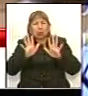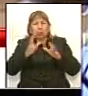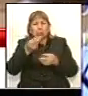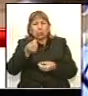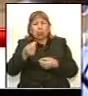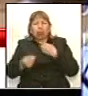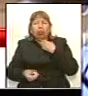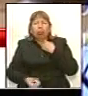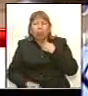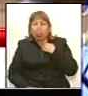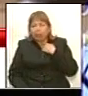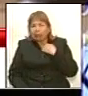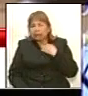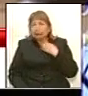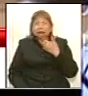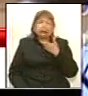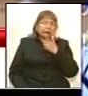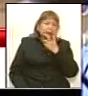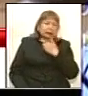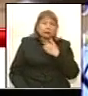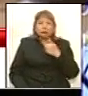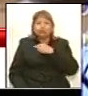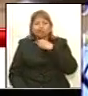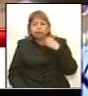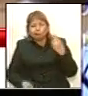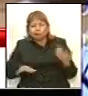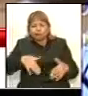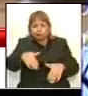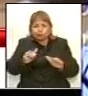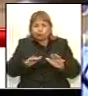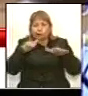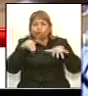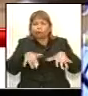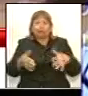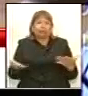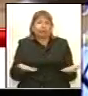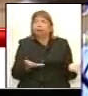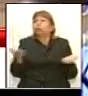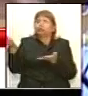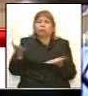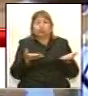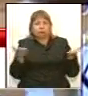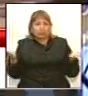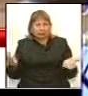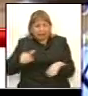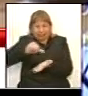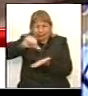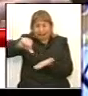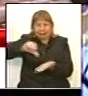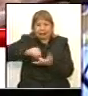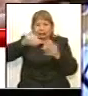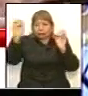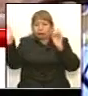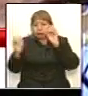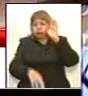sed. No puede ser que los cadáveres no haya ninguna autoridad, que no haya dónde llevar, estaban en la plaza de armas tirados